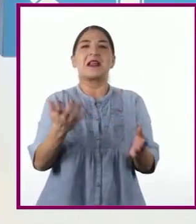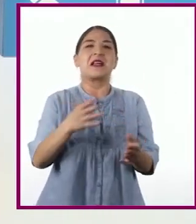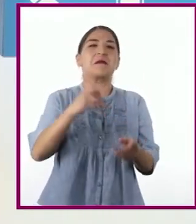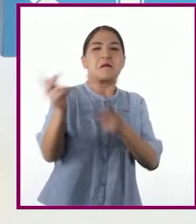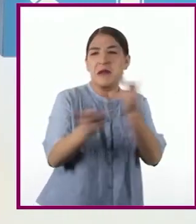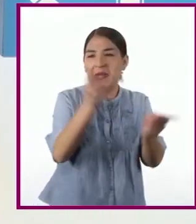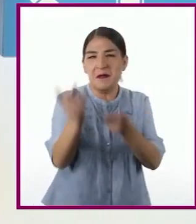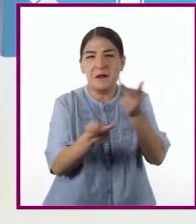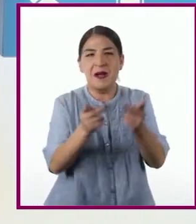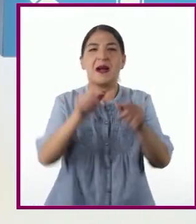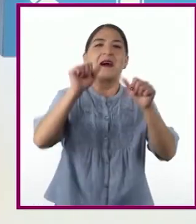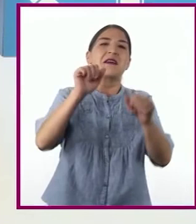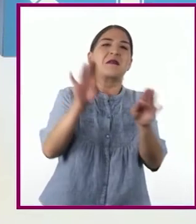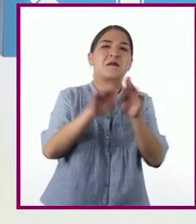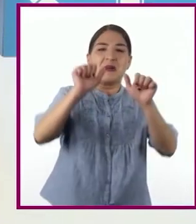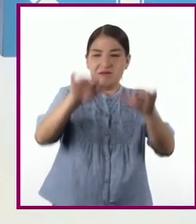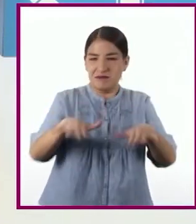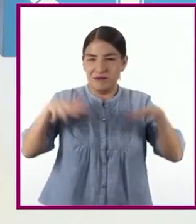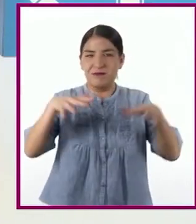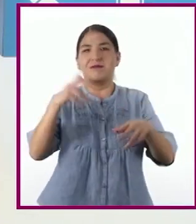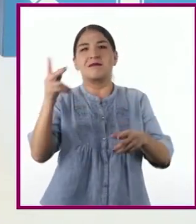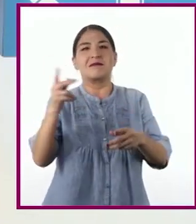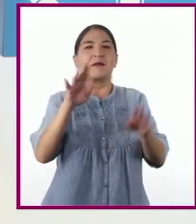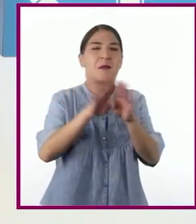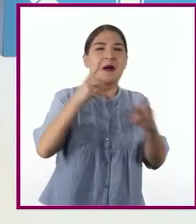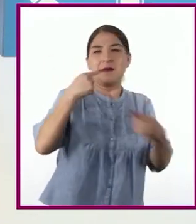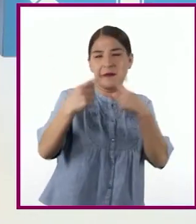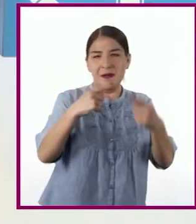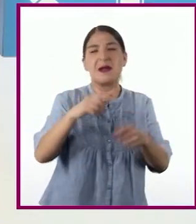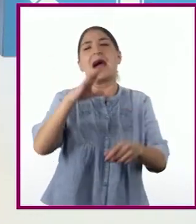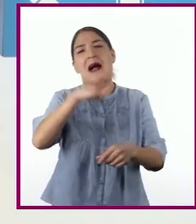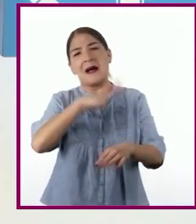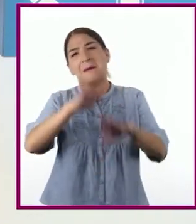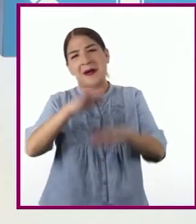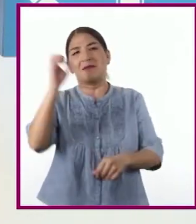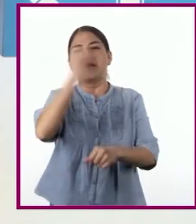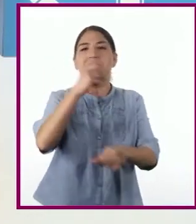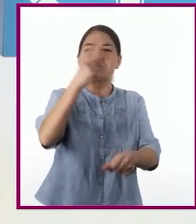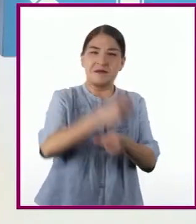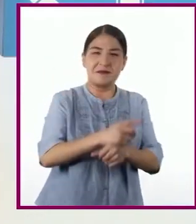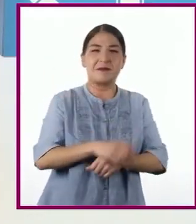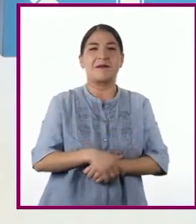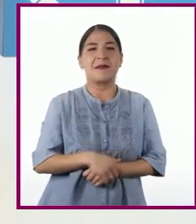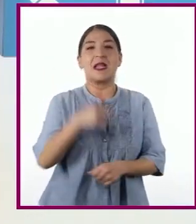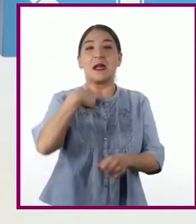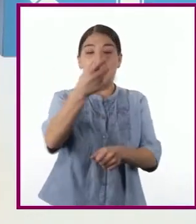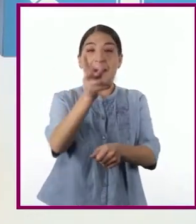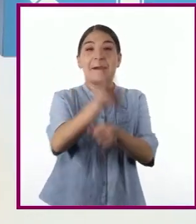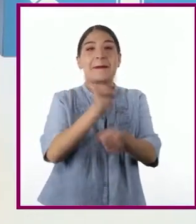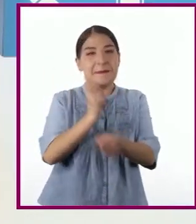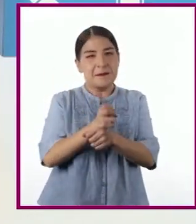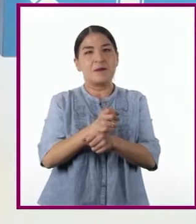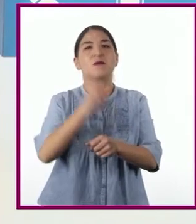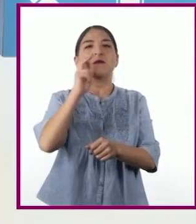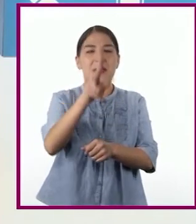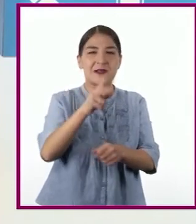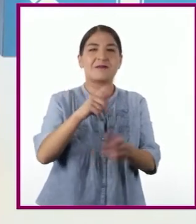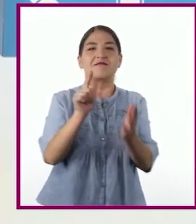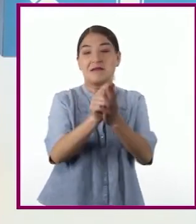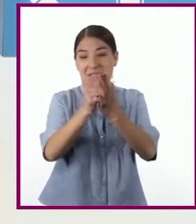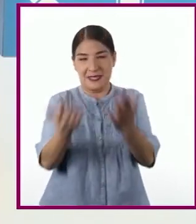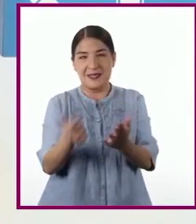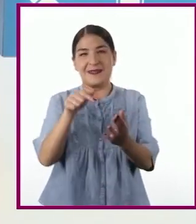consultas, asambleas y otras opciones más. Los invitamos a que consulten su libro